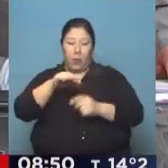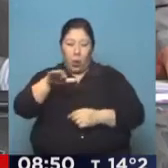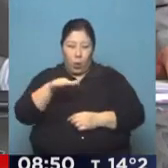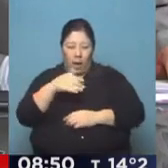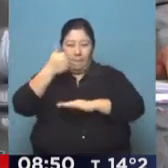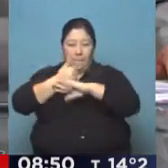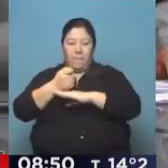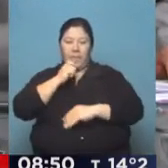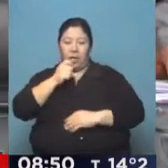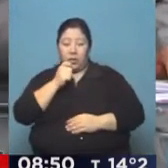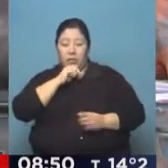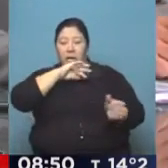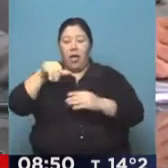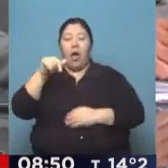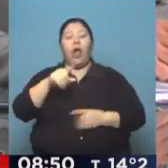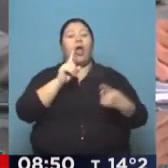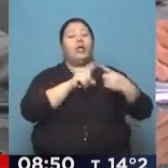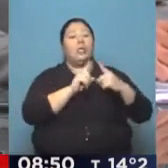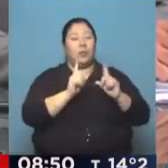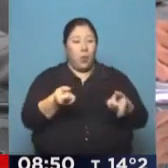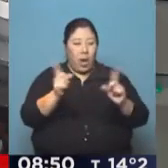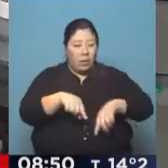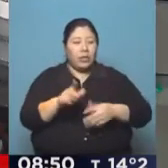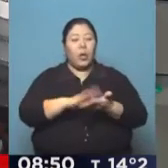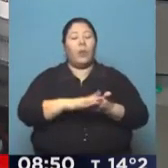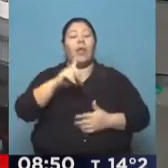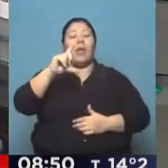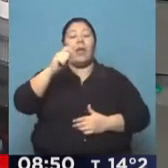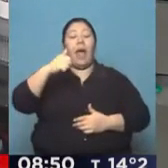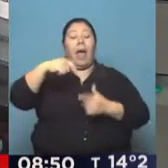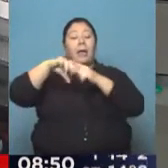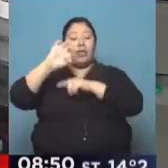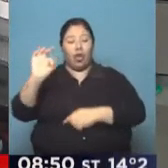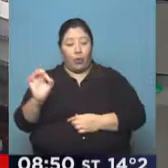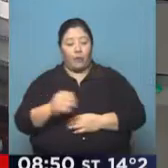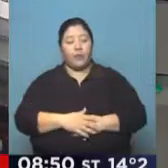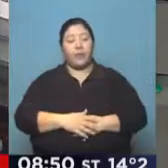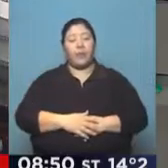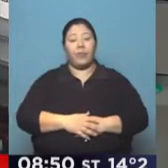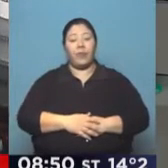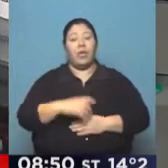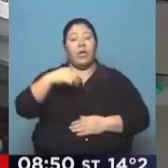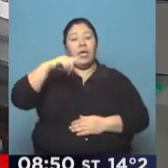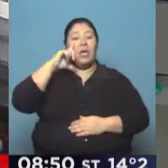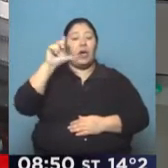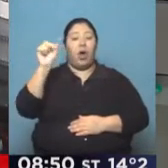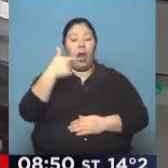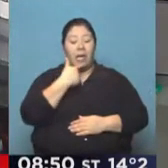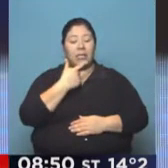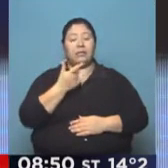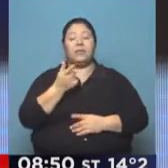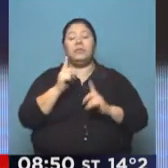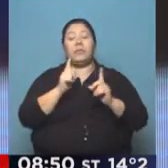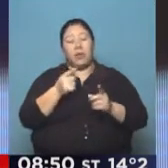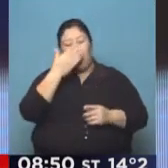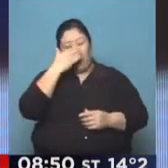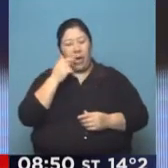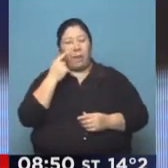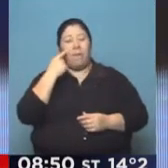pero estamos con nicolás escaños fernando esta mañana claro ni con las recién ahí estábamos escuchando también la situación socio-económica vamos a hacer una reflexión pero